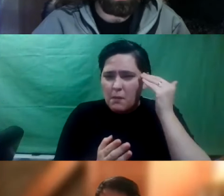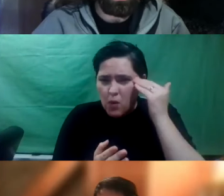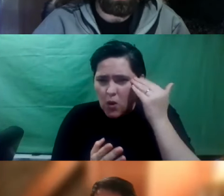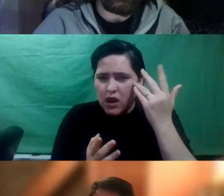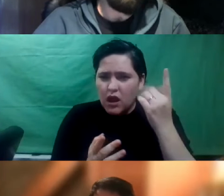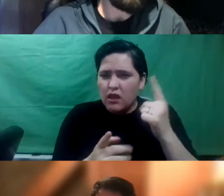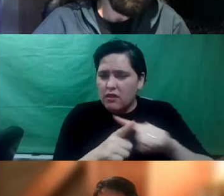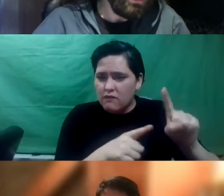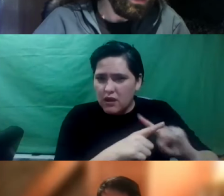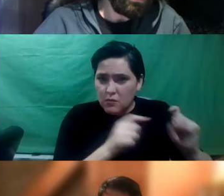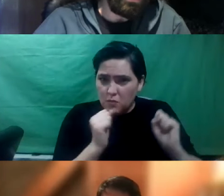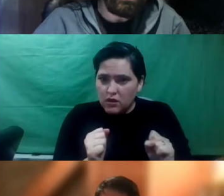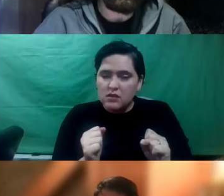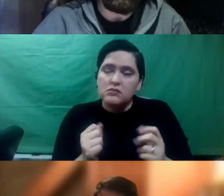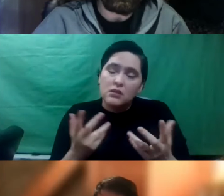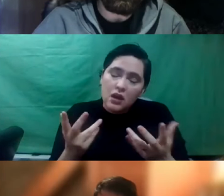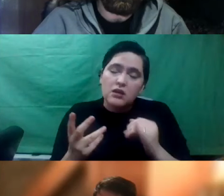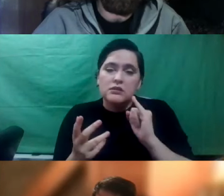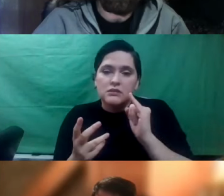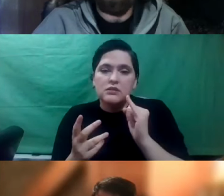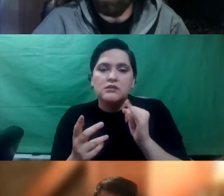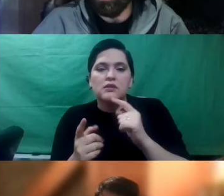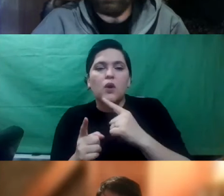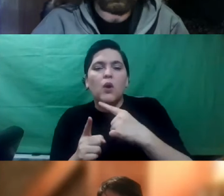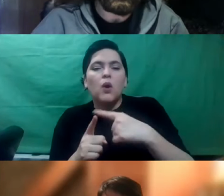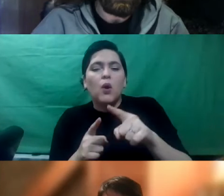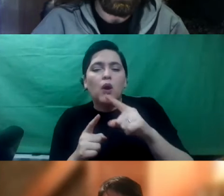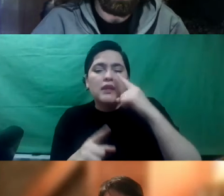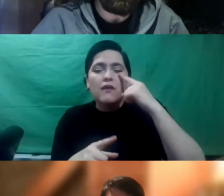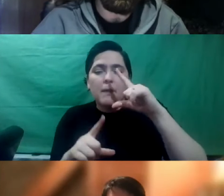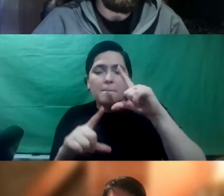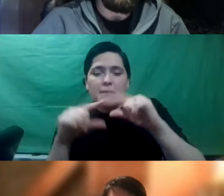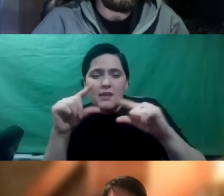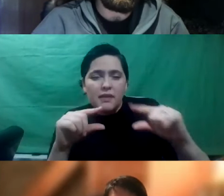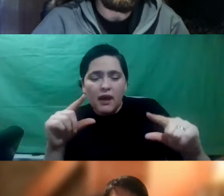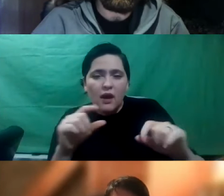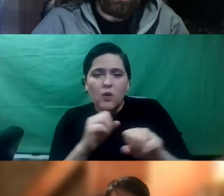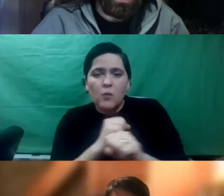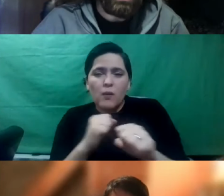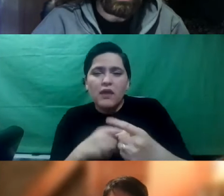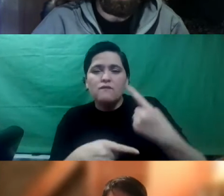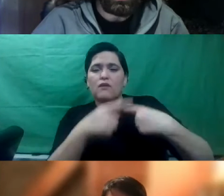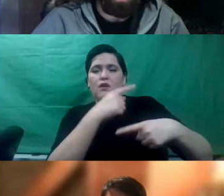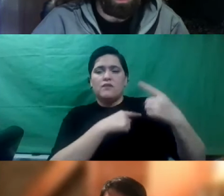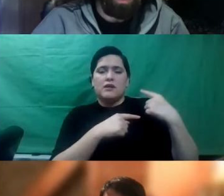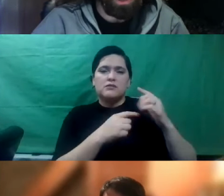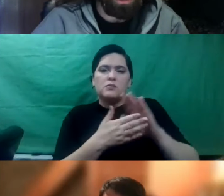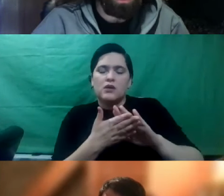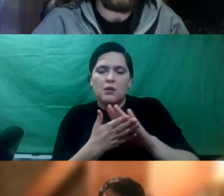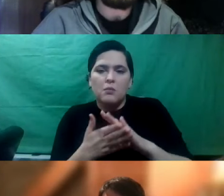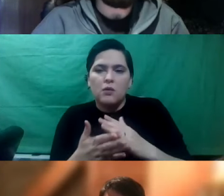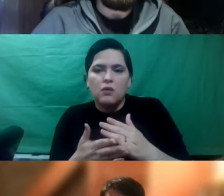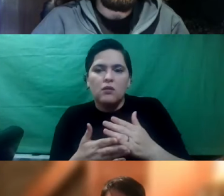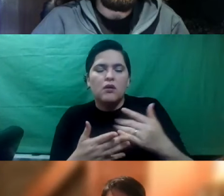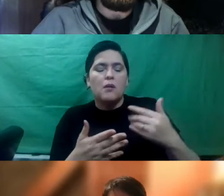donde se muestra que otra medida, que es el entropy rate, digamos, que es una medida de irreversibilidad, es decir, qué tanta dependencia del pasado tiene un